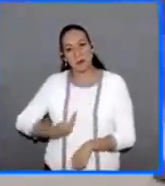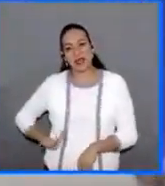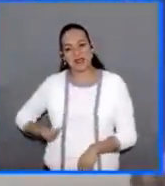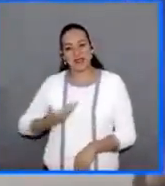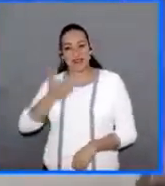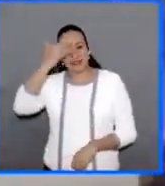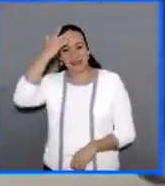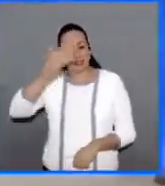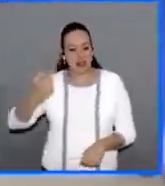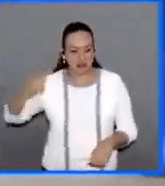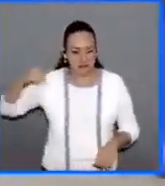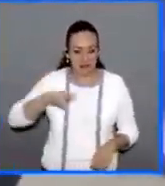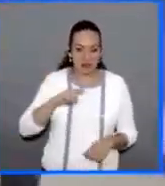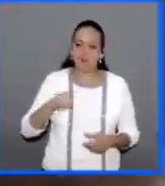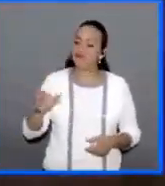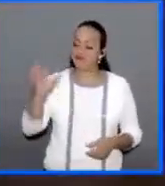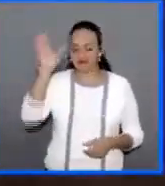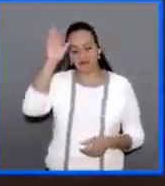que asumió el cargo.